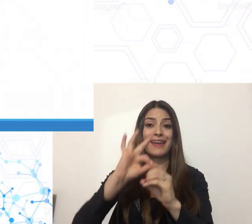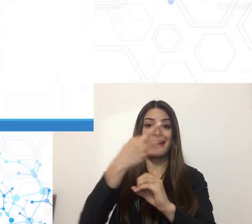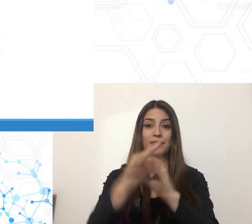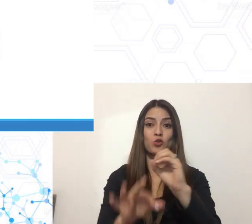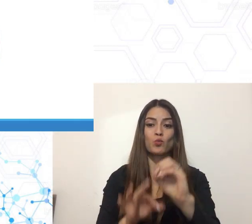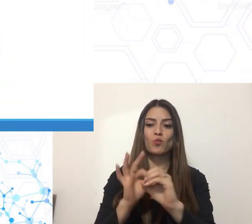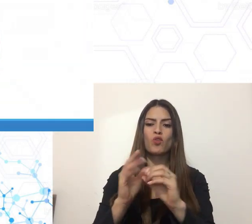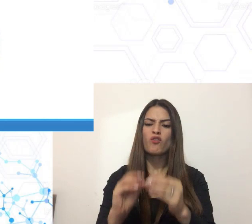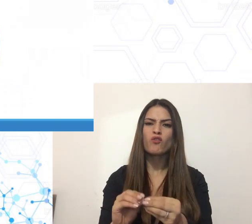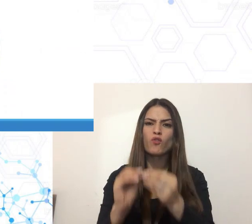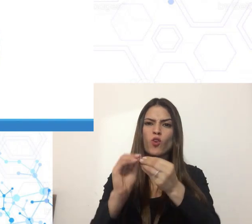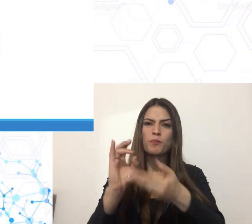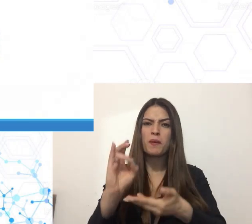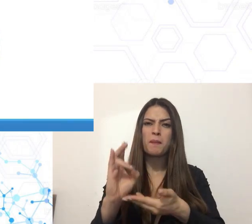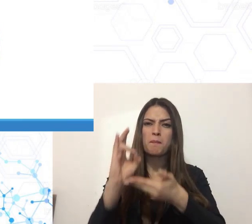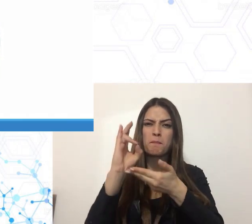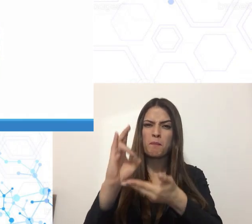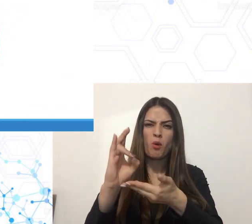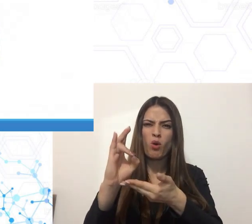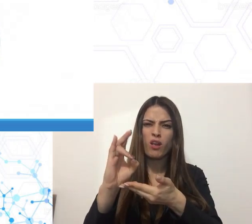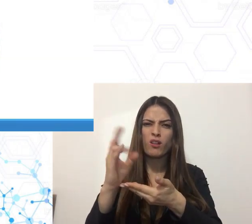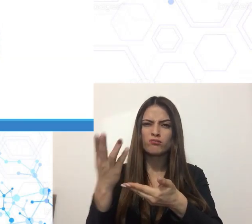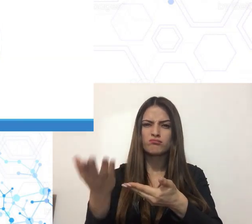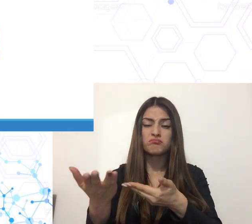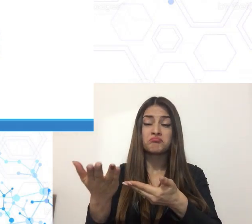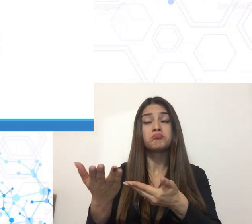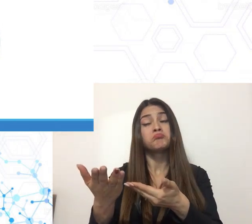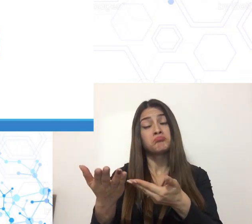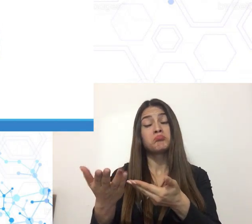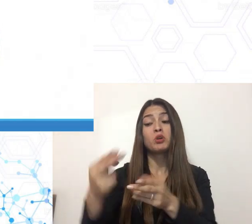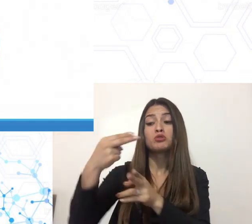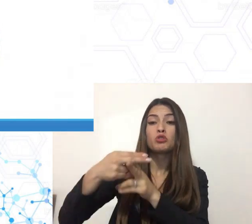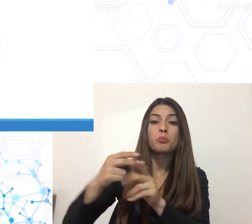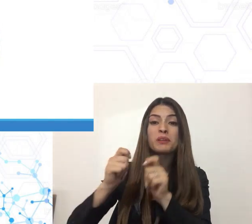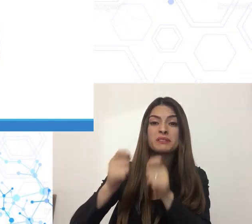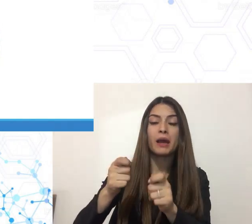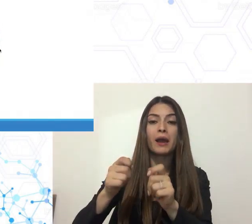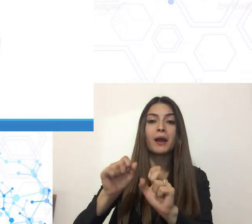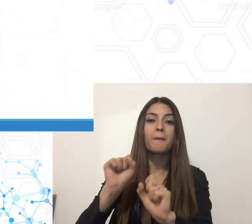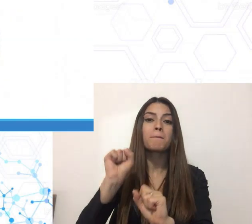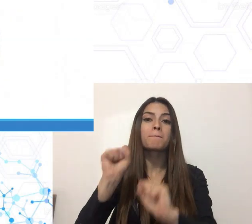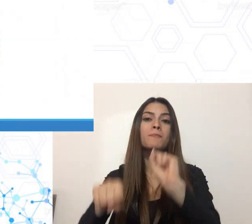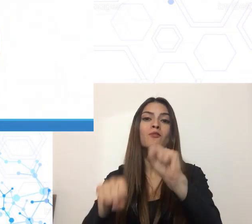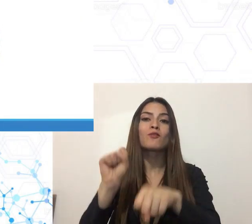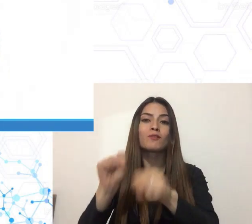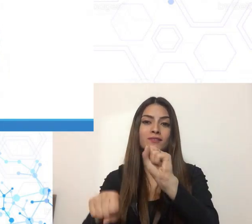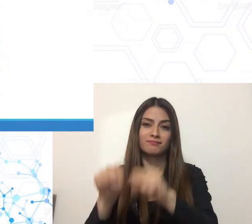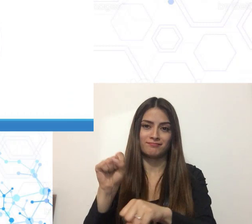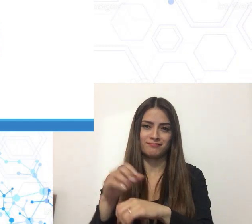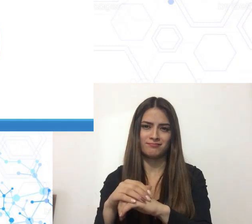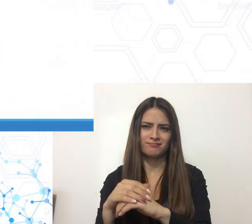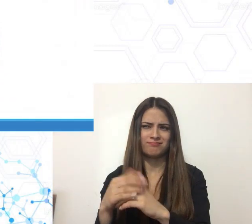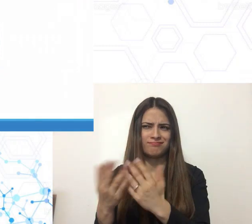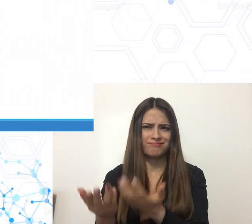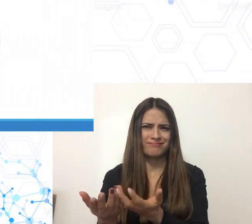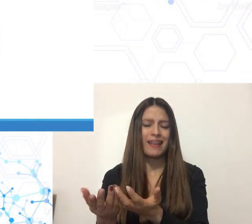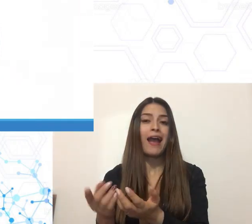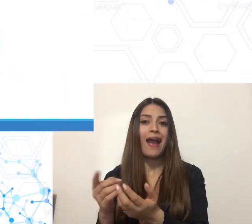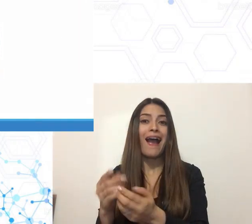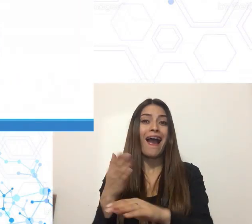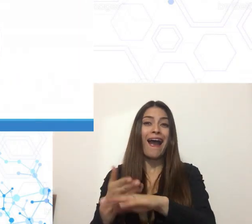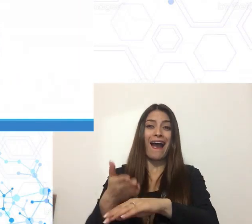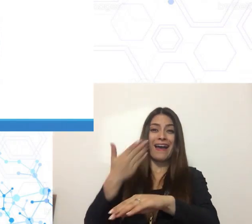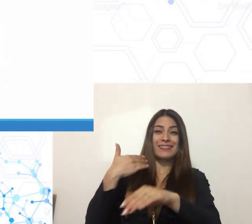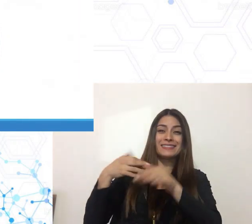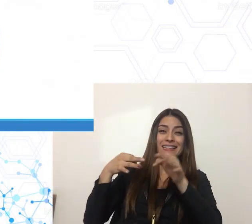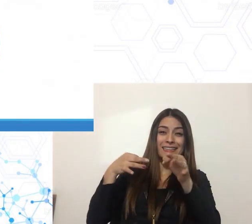modelo atómico probabilístico y es un modelo que se fundamenta en todos los anteriormente descritos,